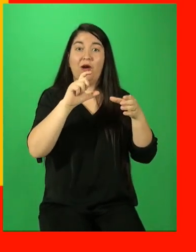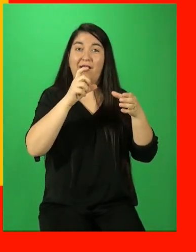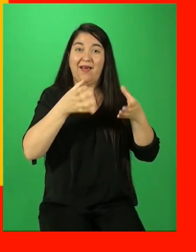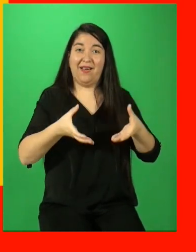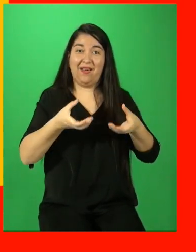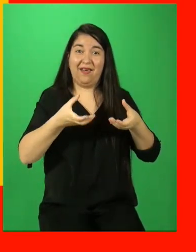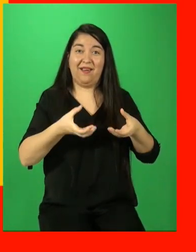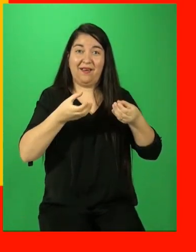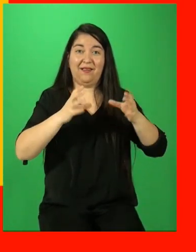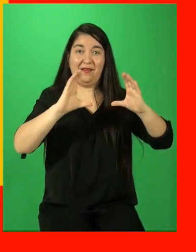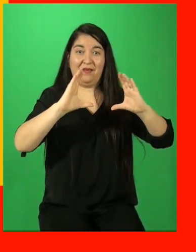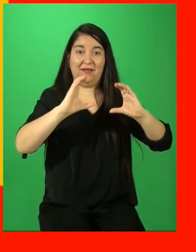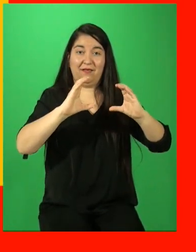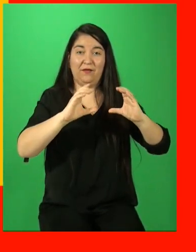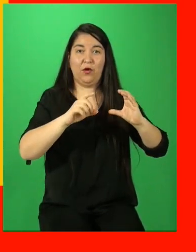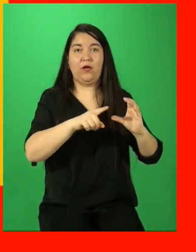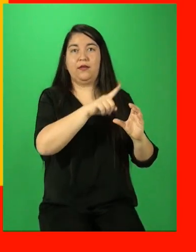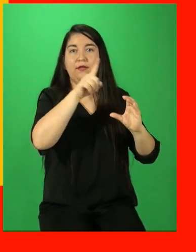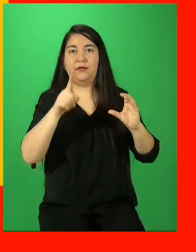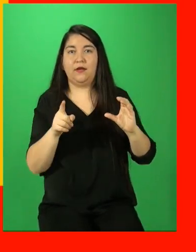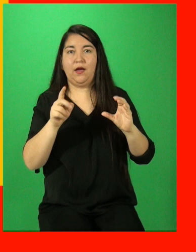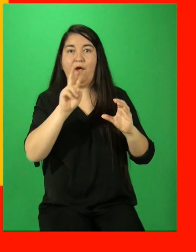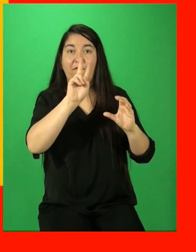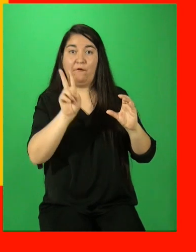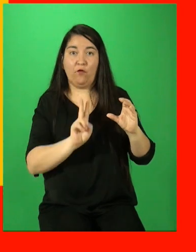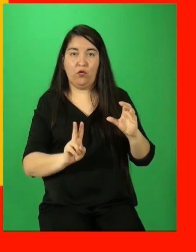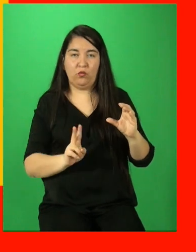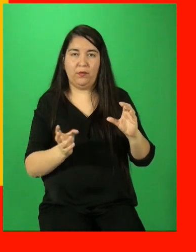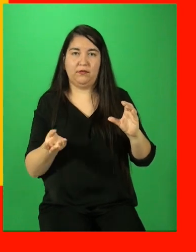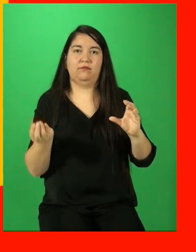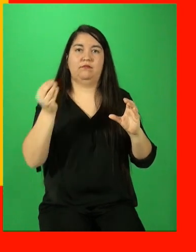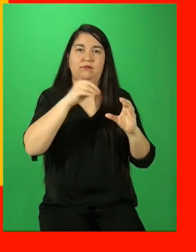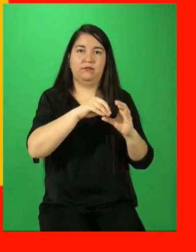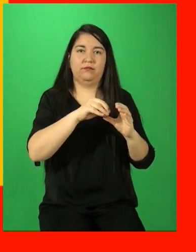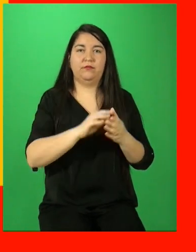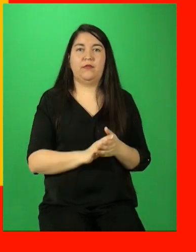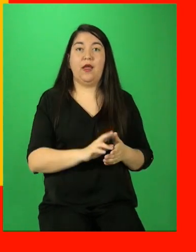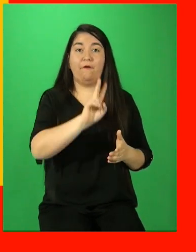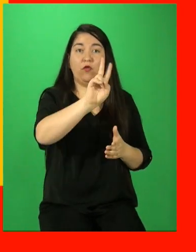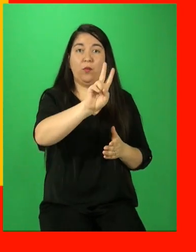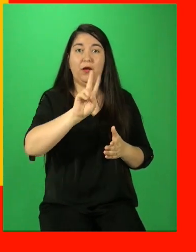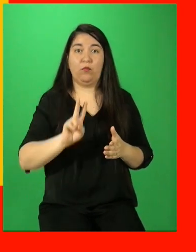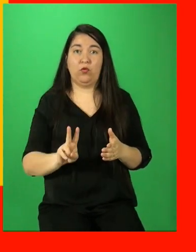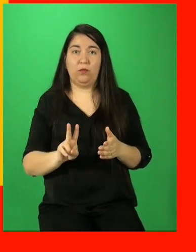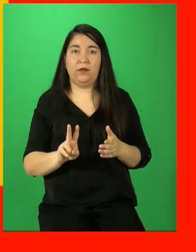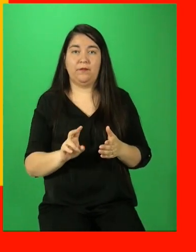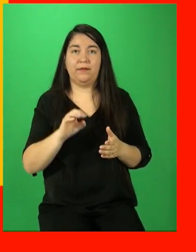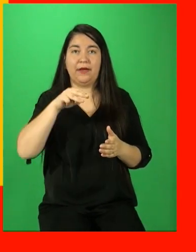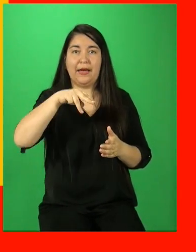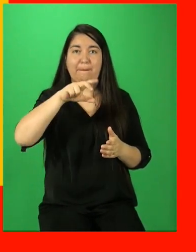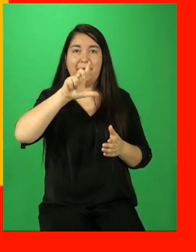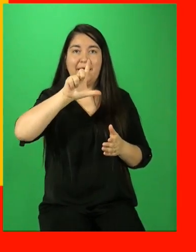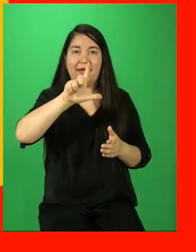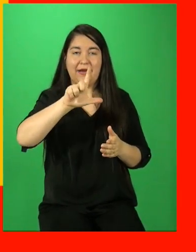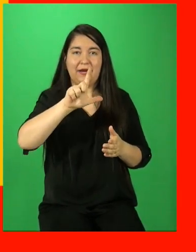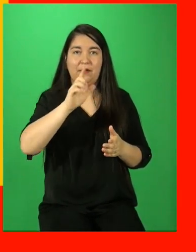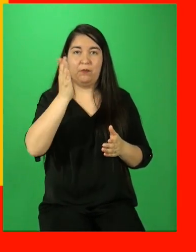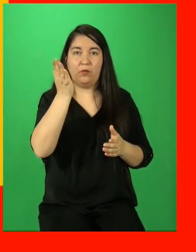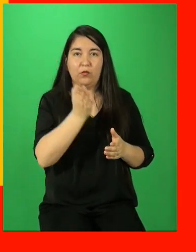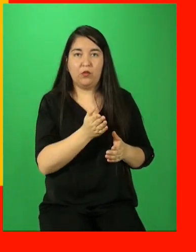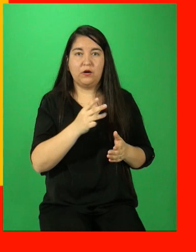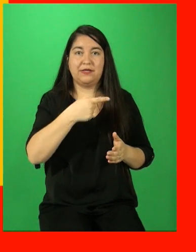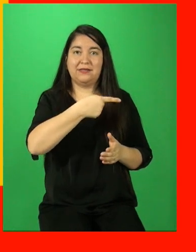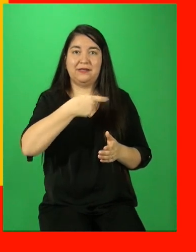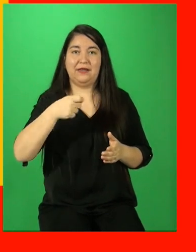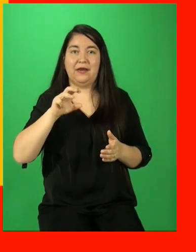solución. Porcentaje volumen-volumen, que mide los ml de soluto que hay en 100 ml de